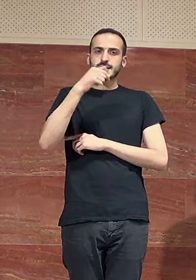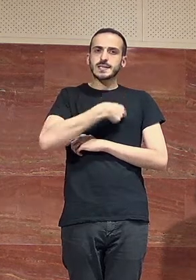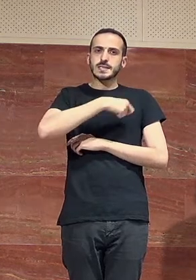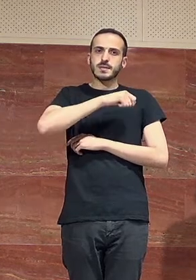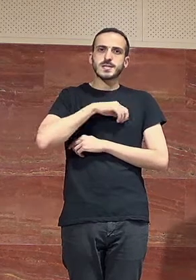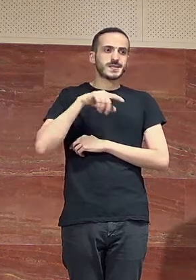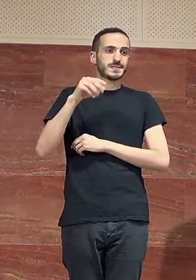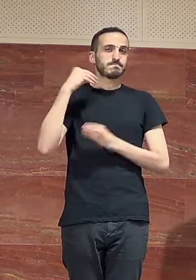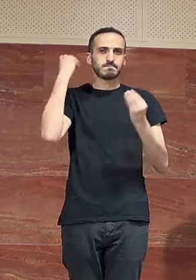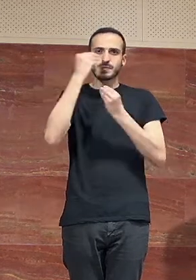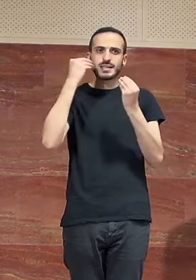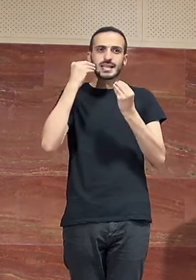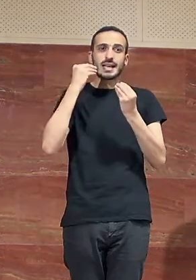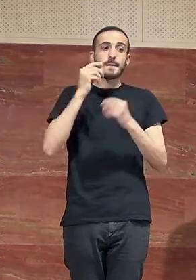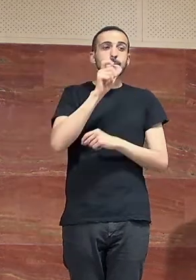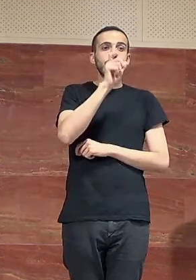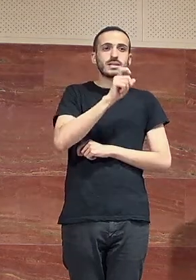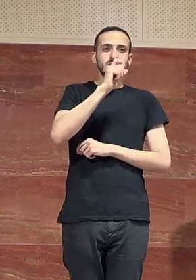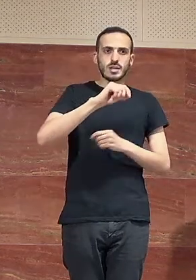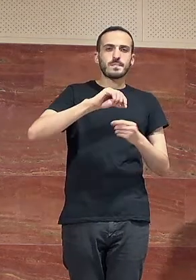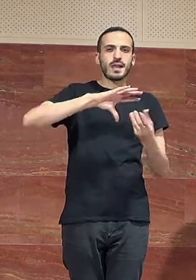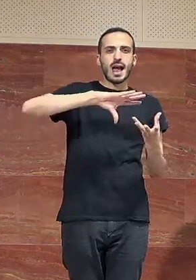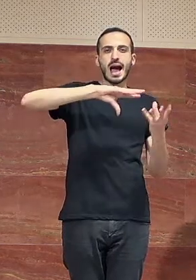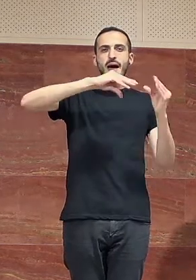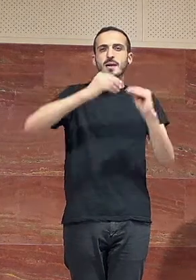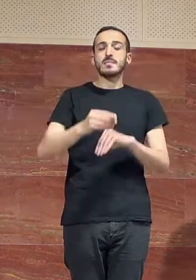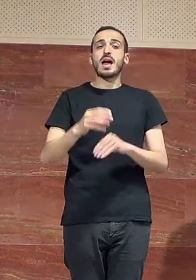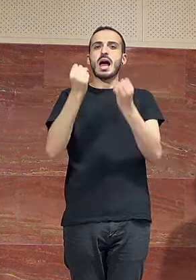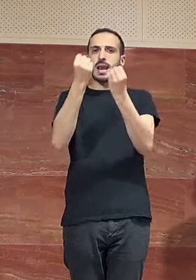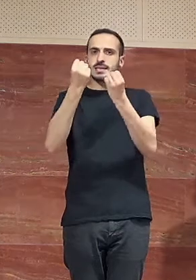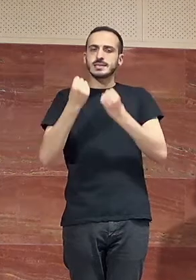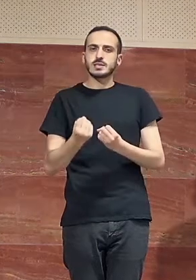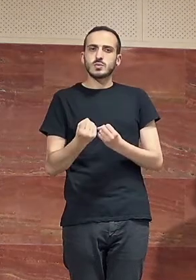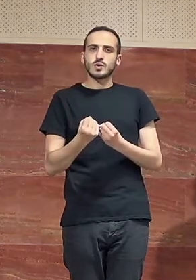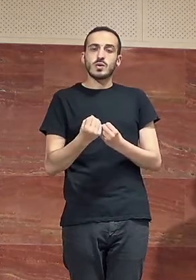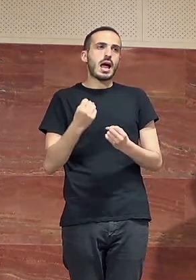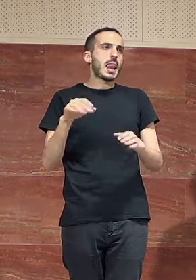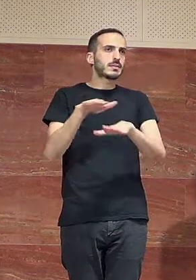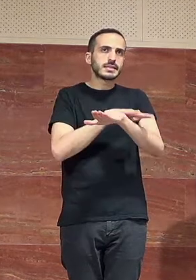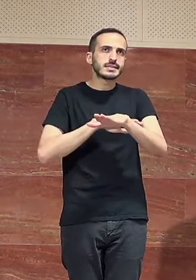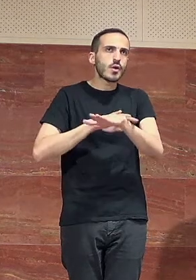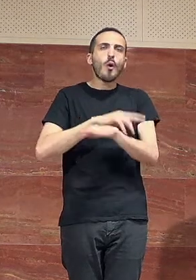es el que se adapta a la institución, ya sea la empresa o ya sea la administración.